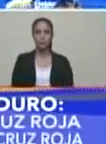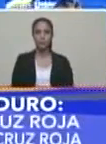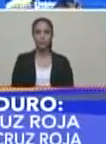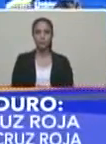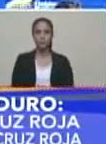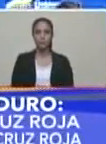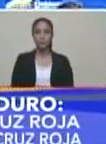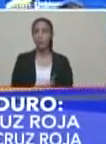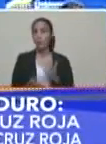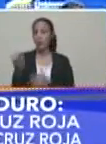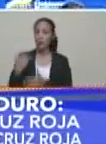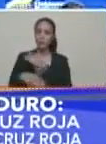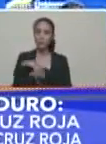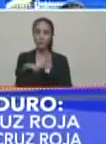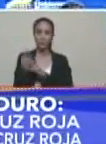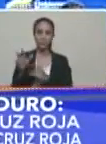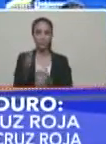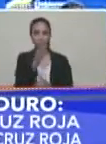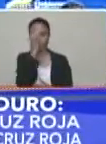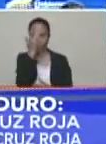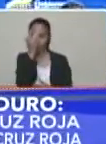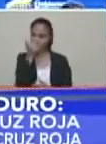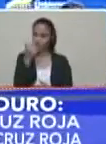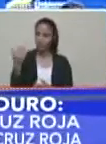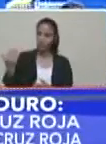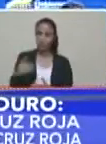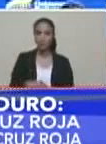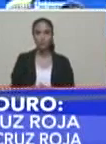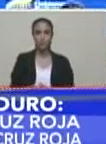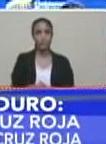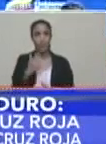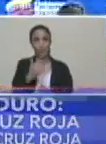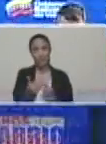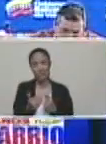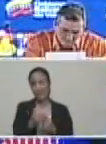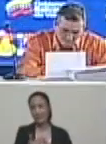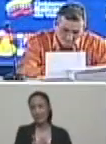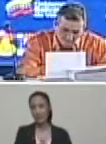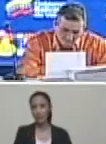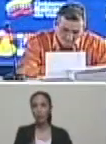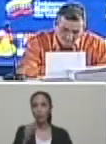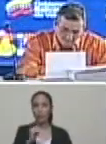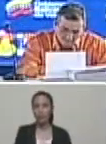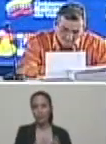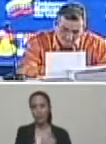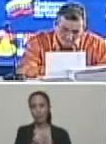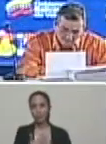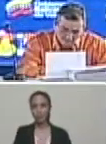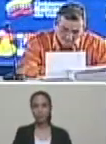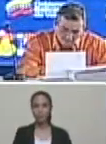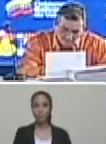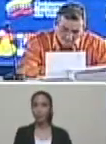el 23 de febrero una agresión y violar nuestra soberanía. Eso fue derrotado